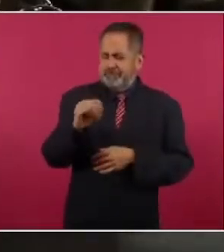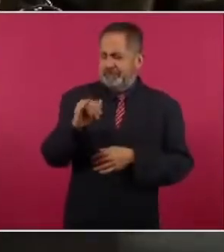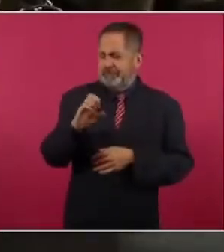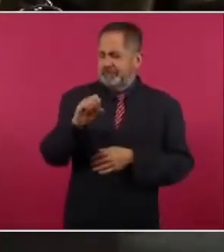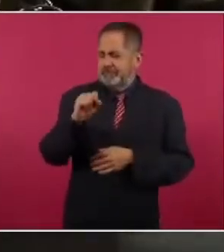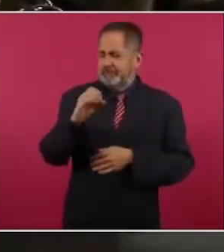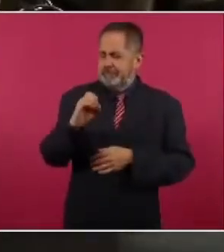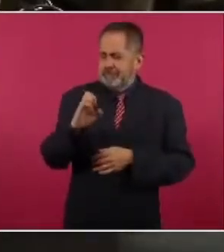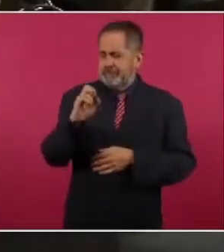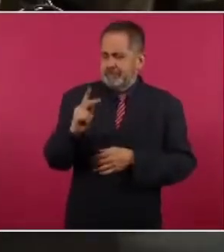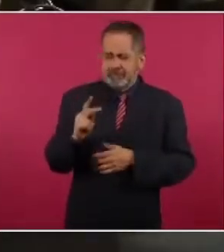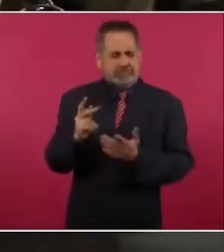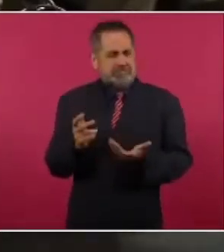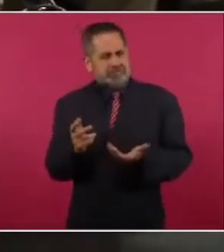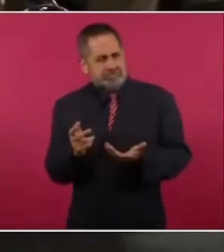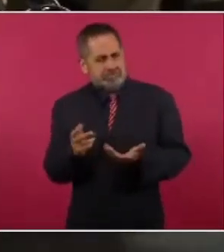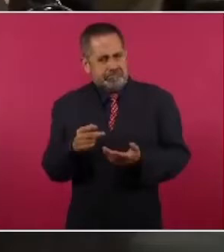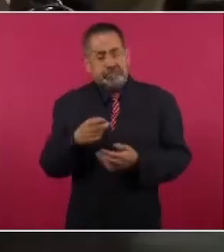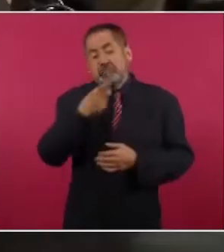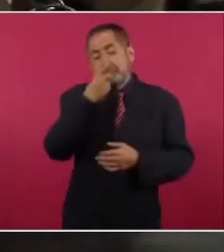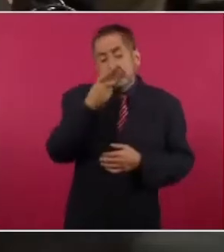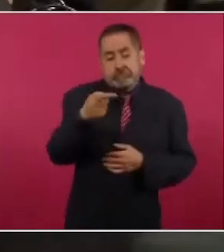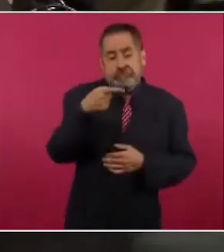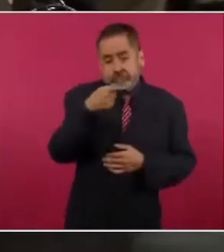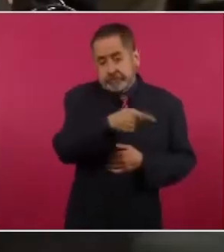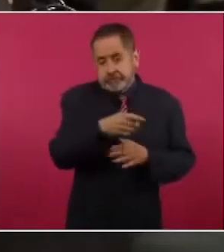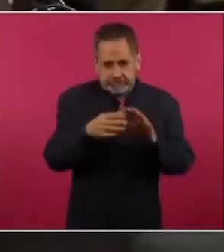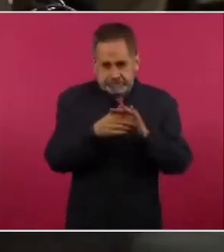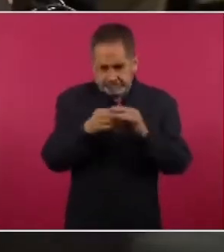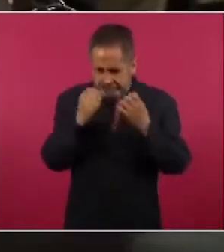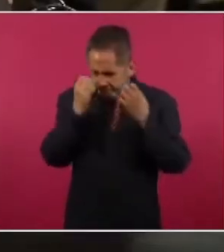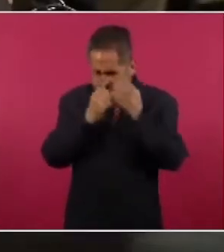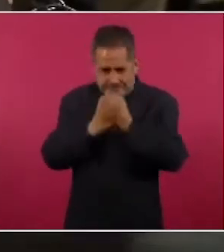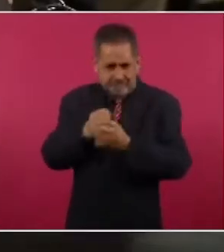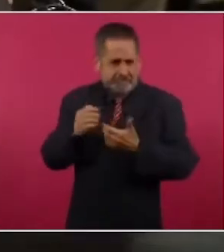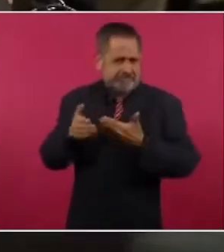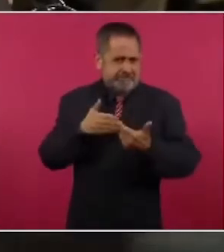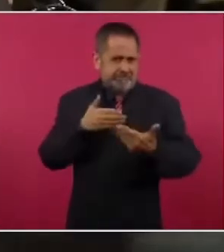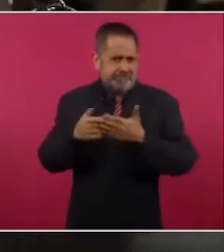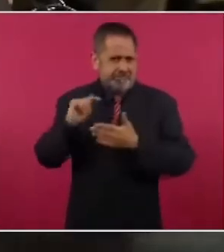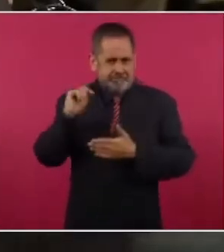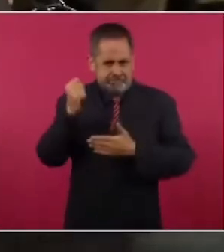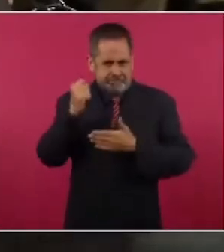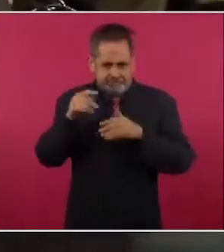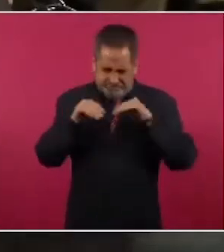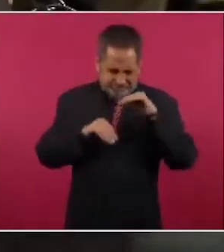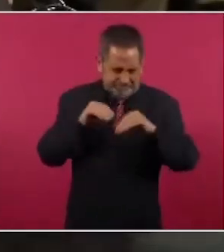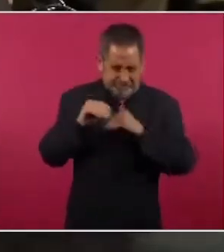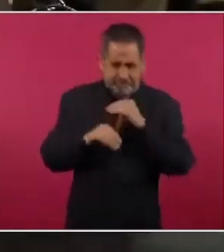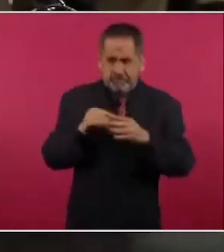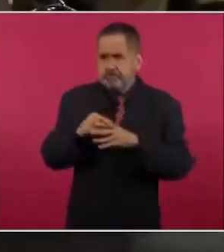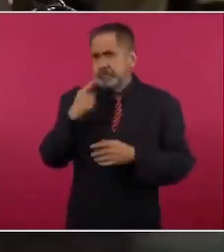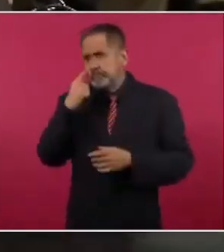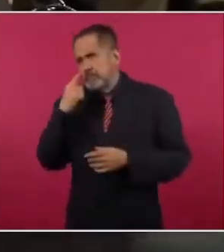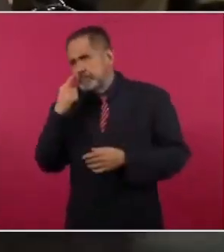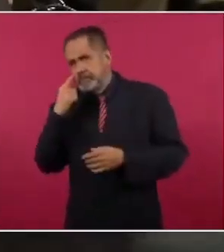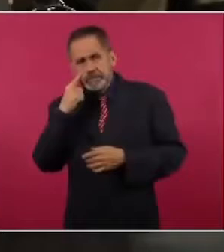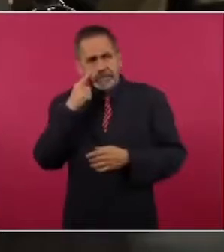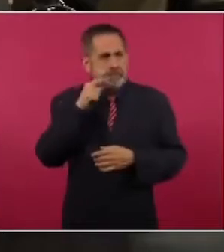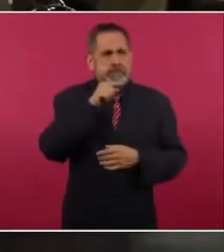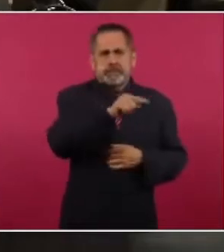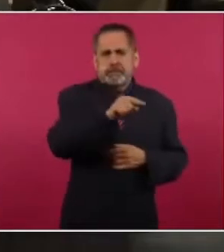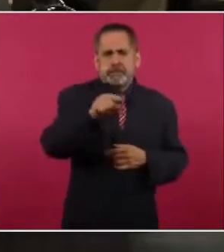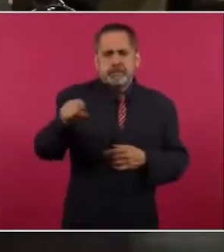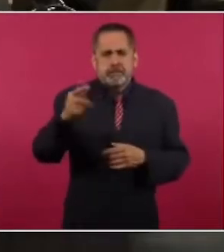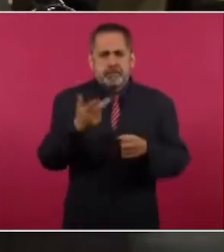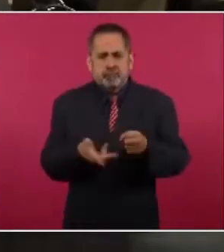ellos a través de identificadores muy bien determinados hacen una selección de los hospitales que tienen